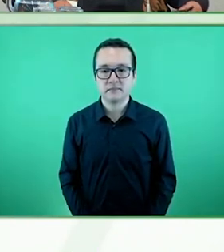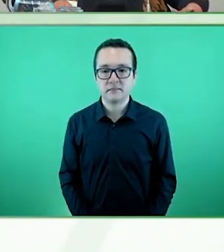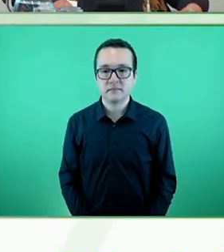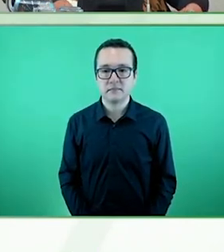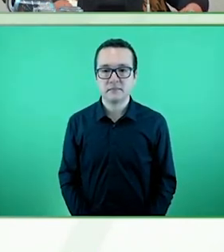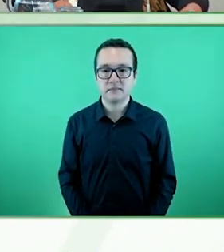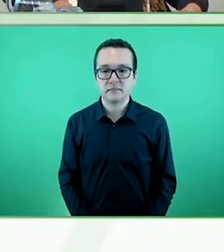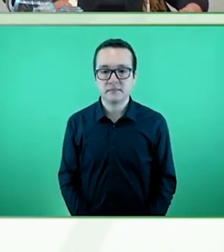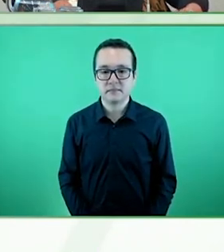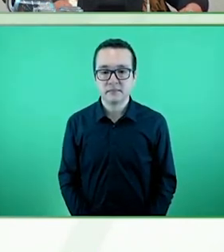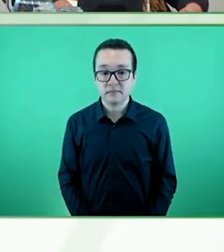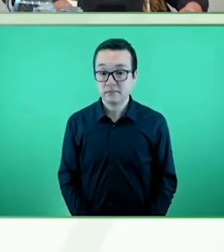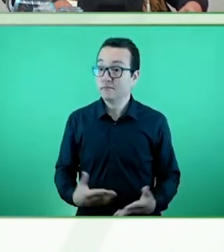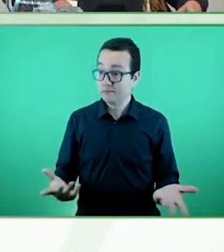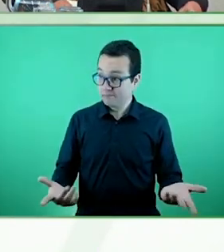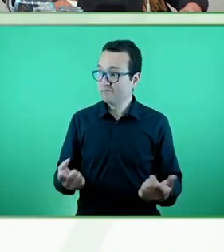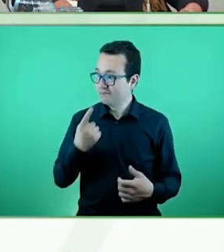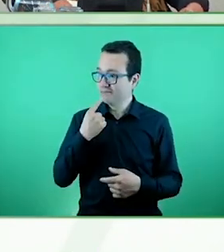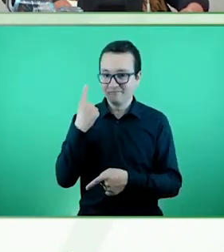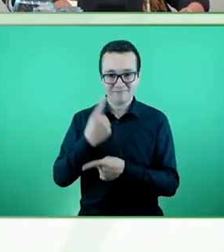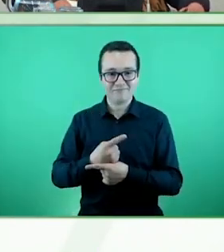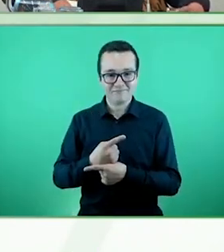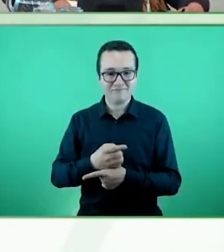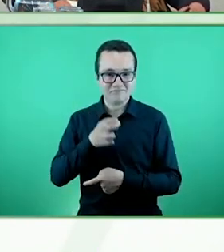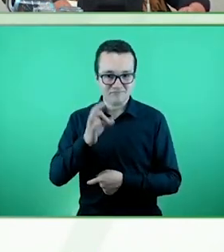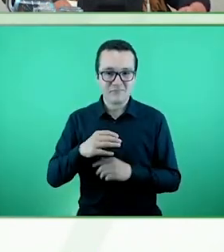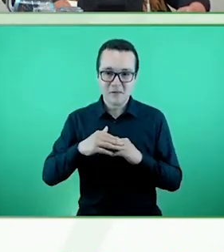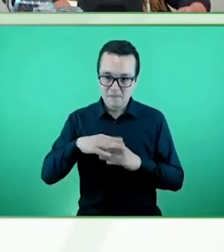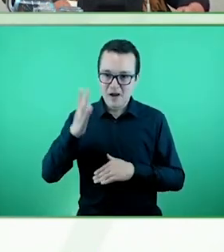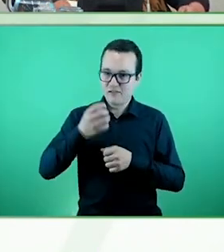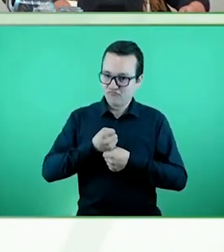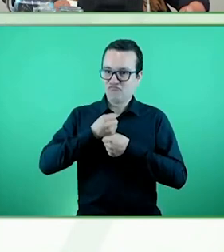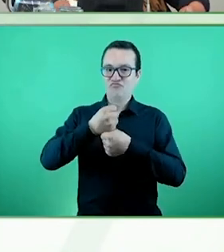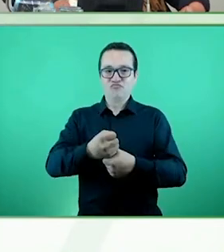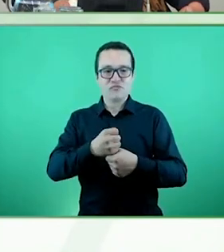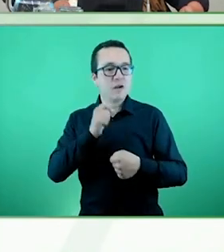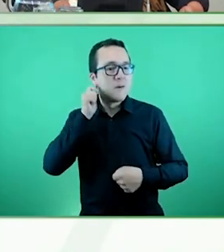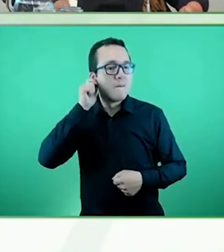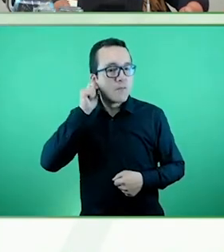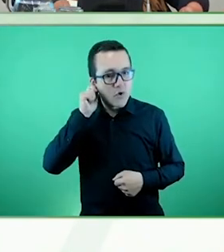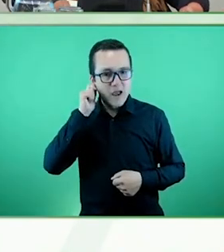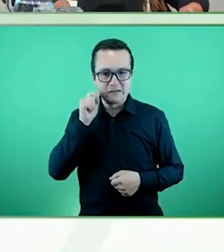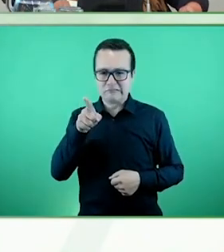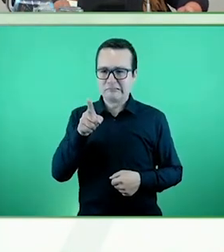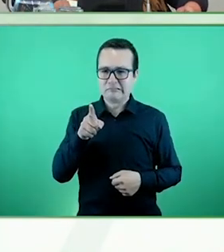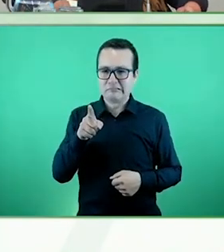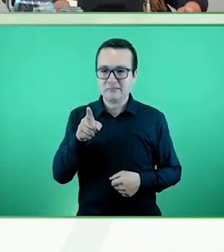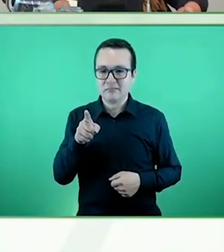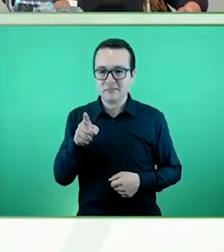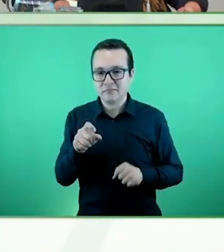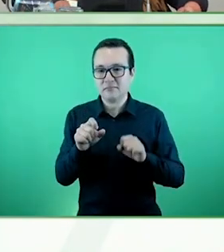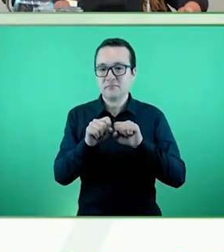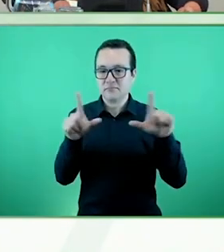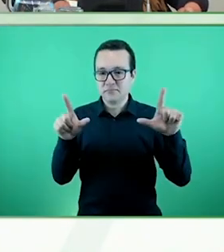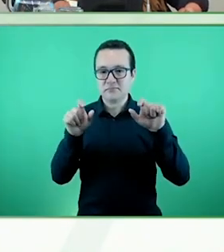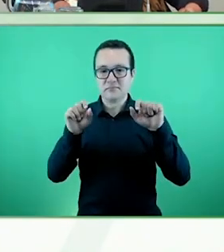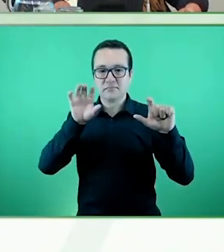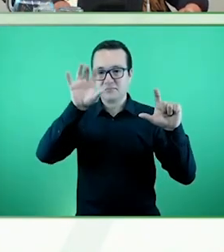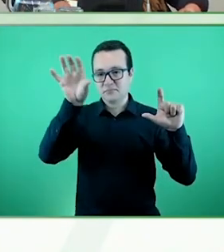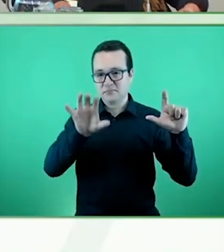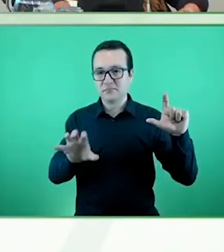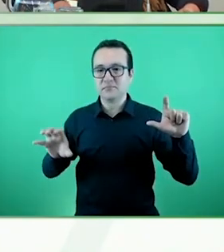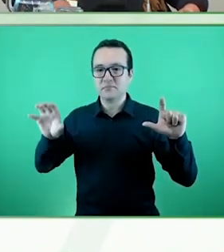mujeres. Y más aún, oh, no sé qué pasa, a ver, representando también a mujeres con